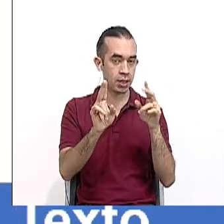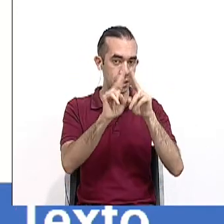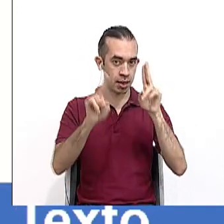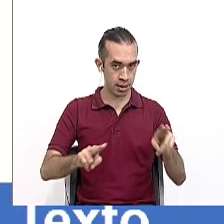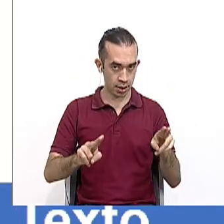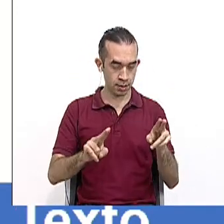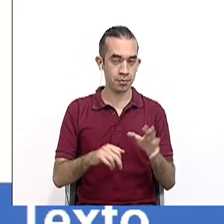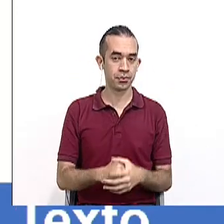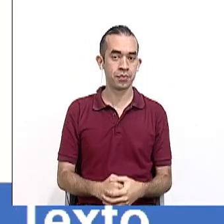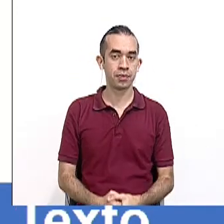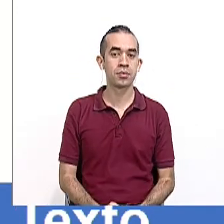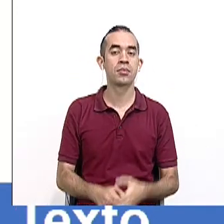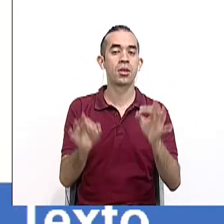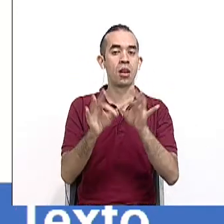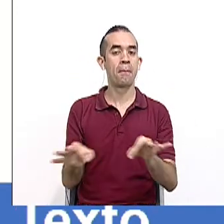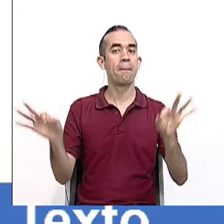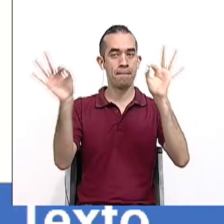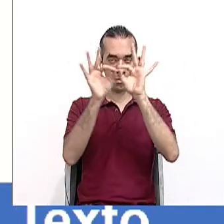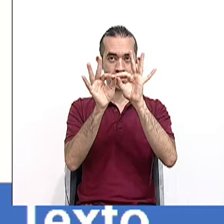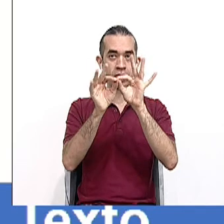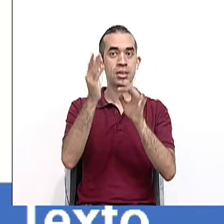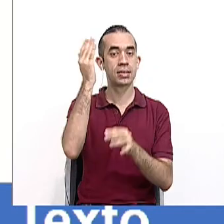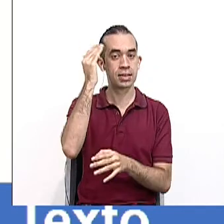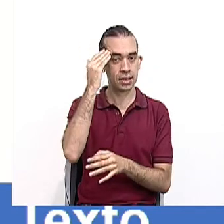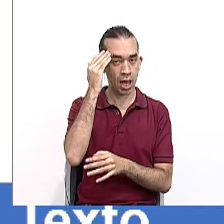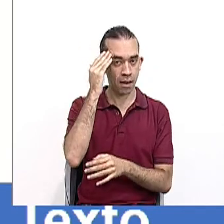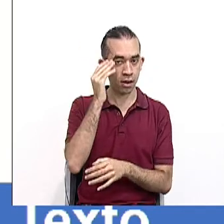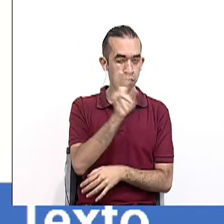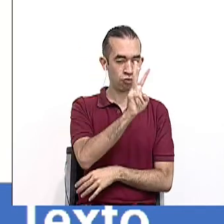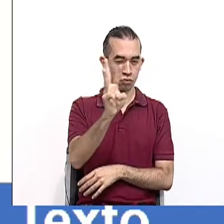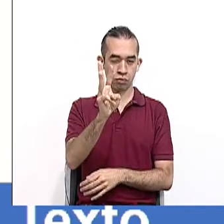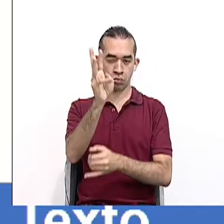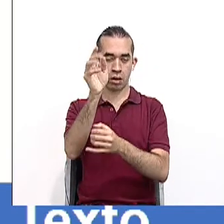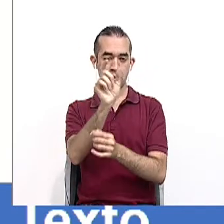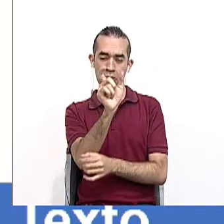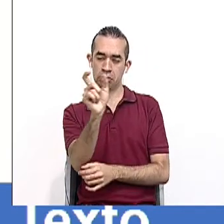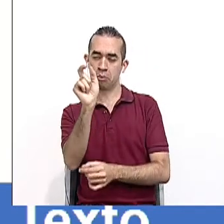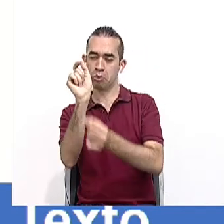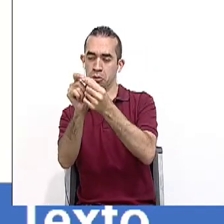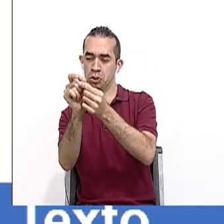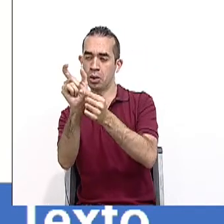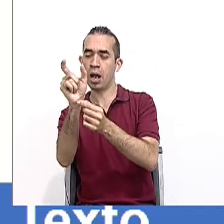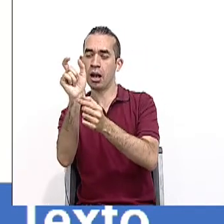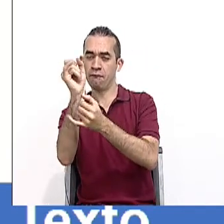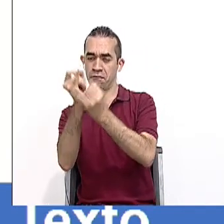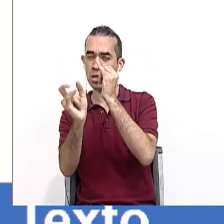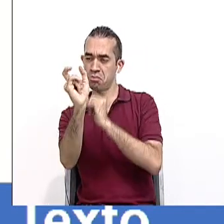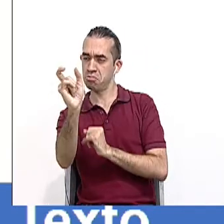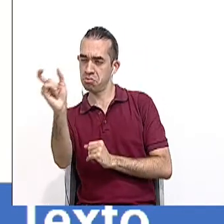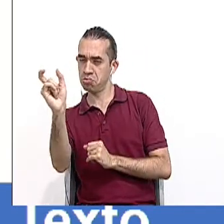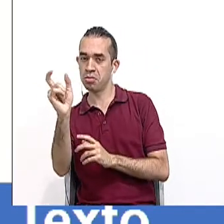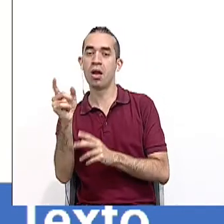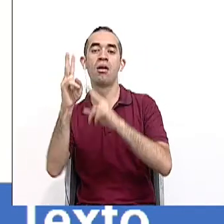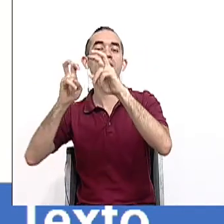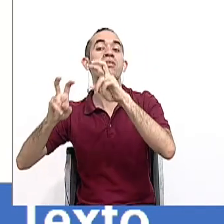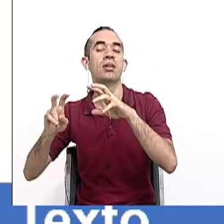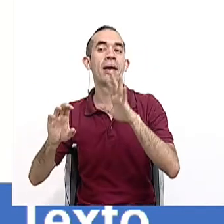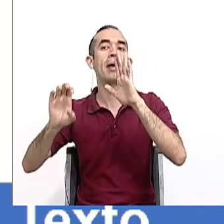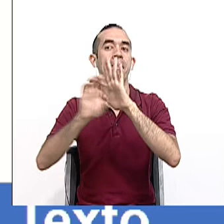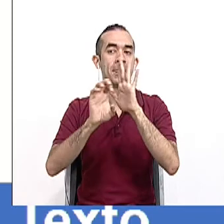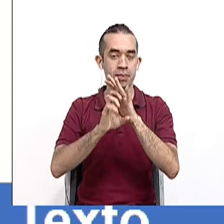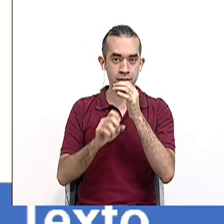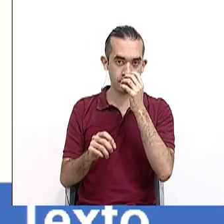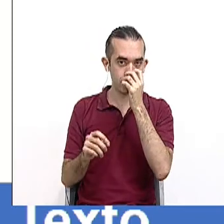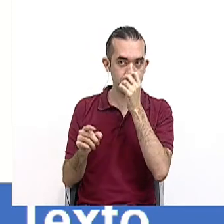es importante revisar el dominio, la dirección. Por ejemplo, en